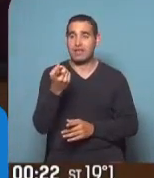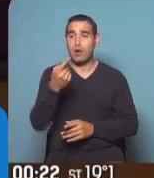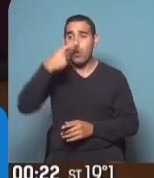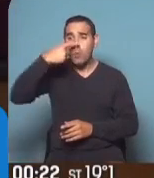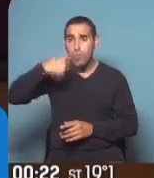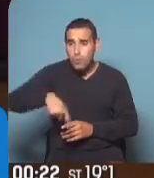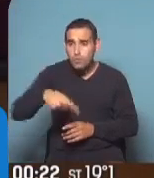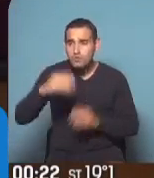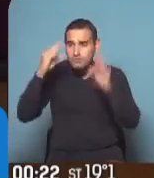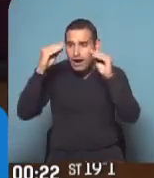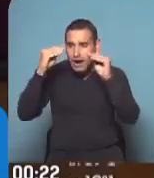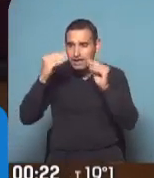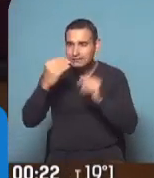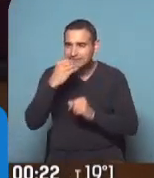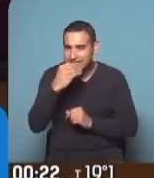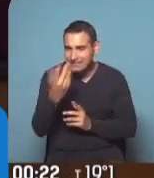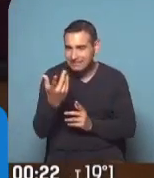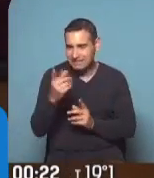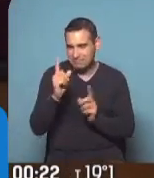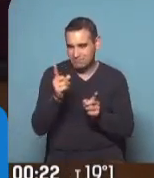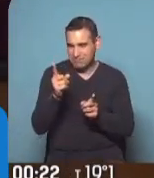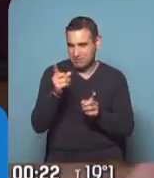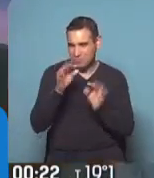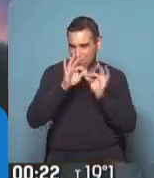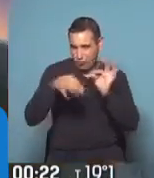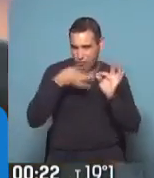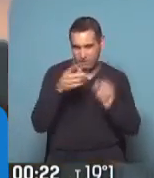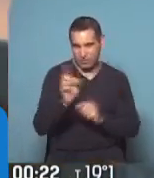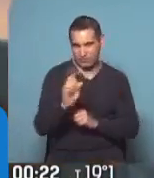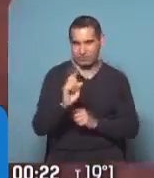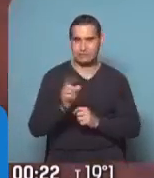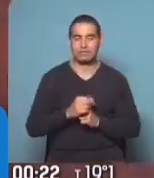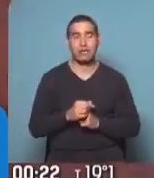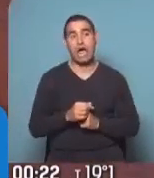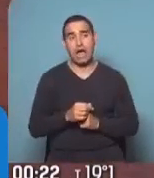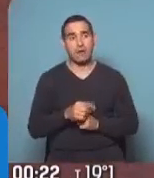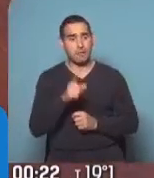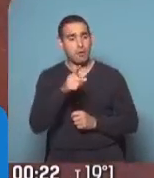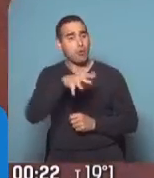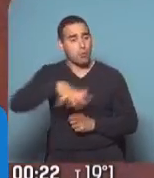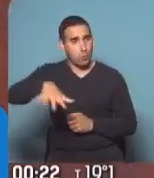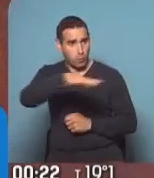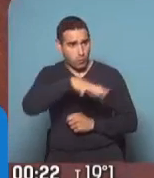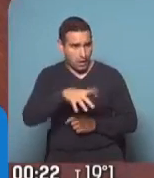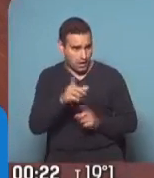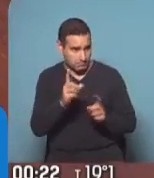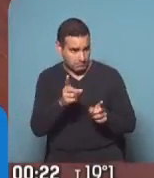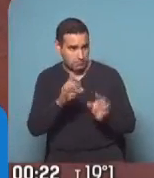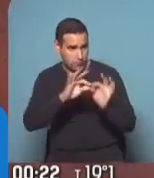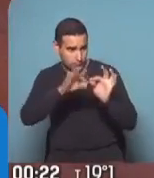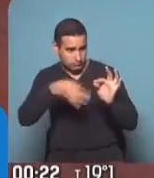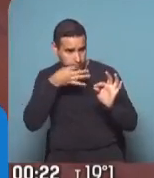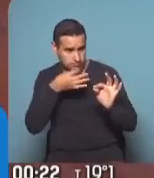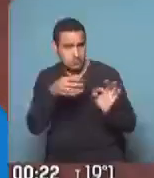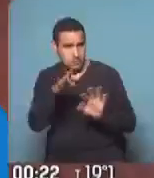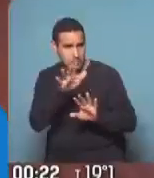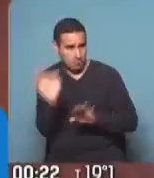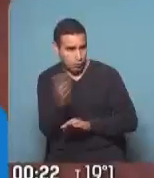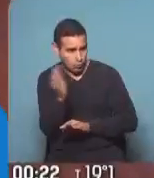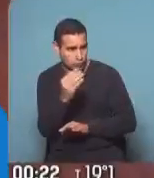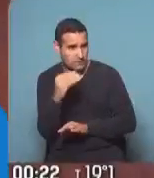Última Cena y que sea propia del lugar. Por lo tanto, se hacían en esa zona, Es muy posible. se producían vinos. Es muy